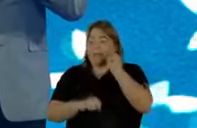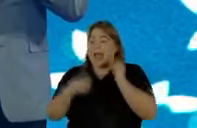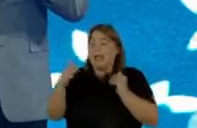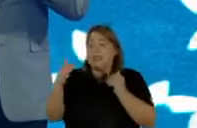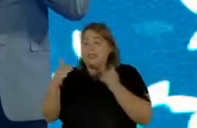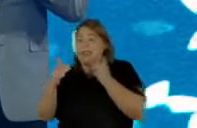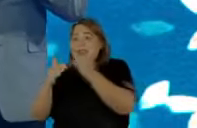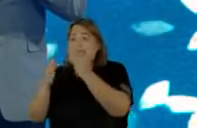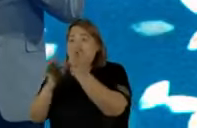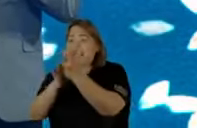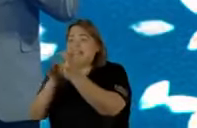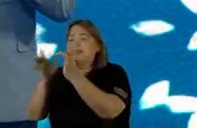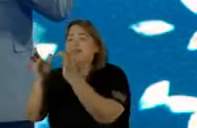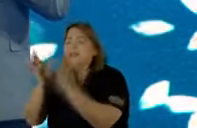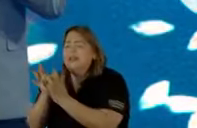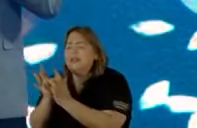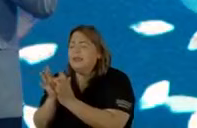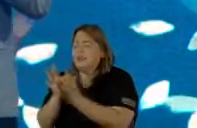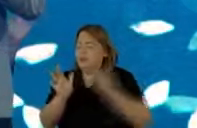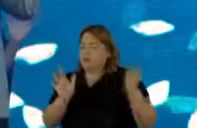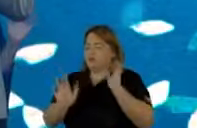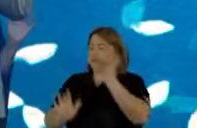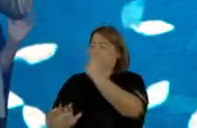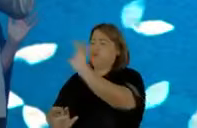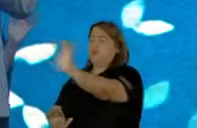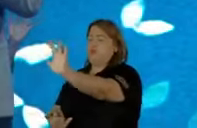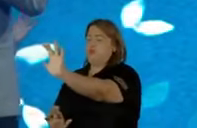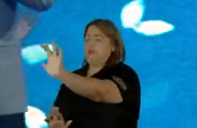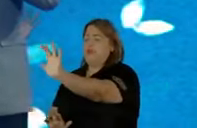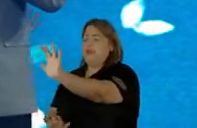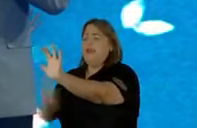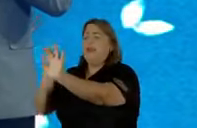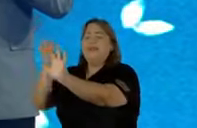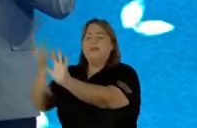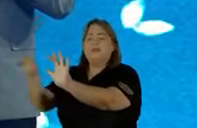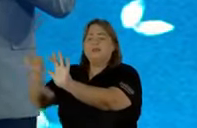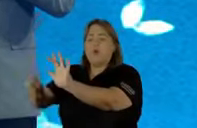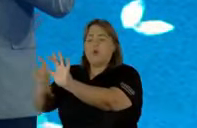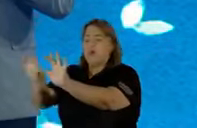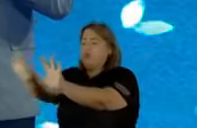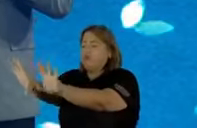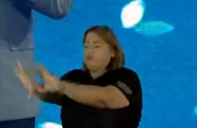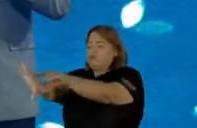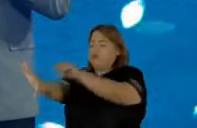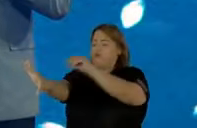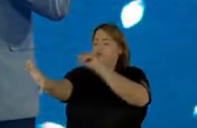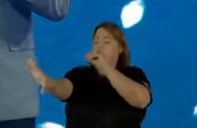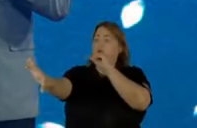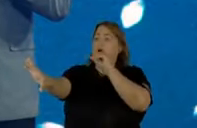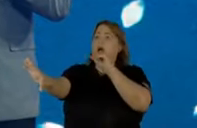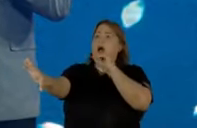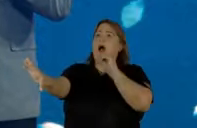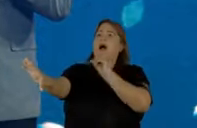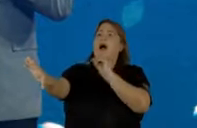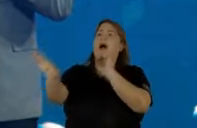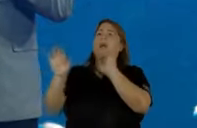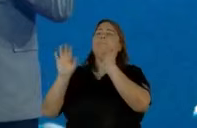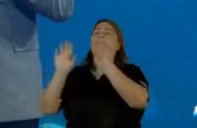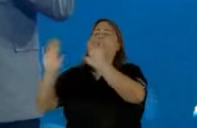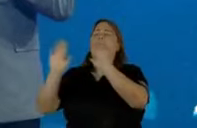tu hijo y tocó el borde, y virtud, dice tu palabra, que salió de Cristo. Y en esta hora,